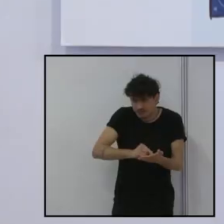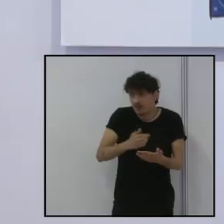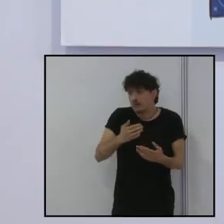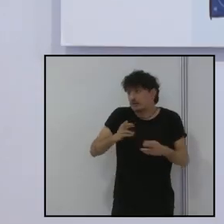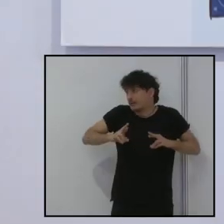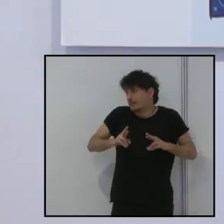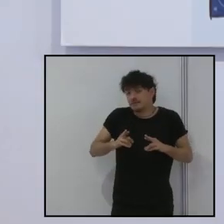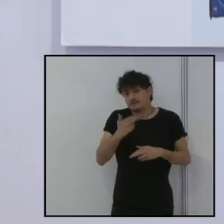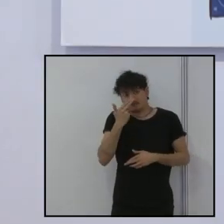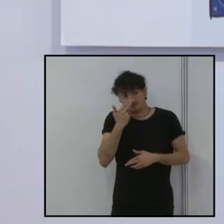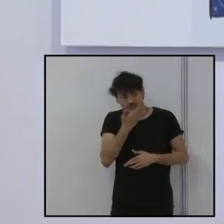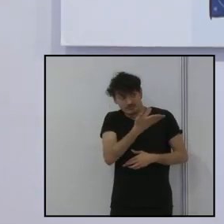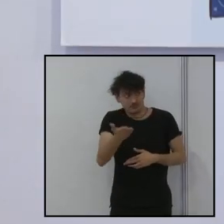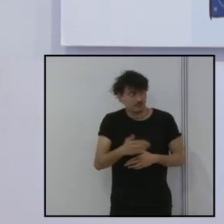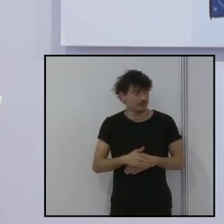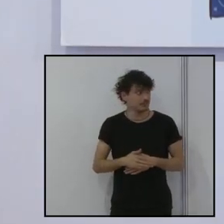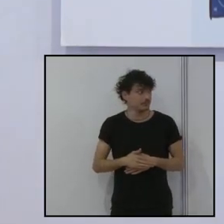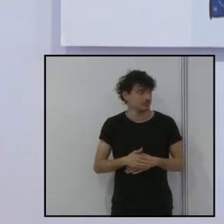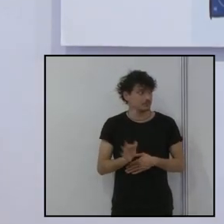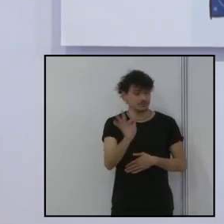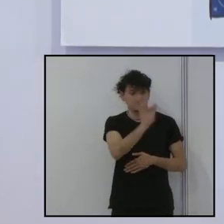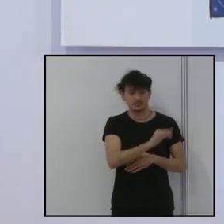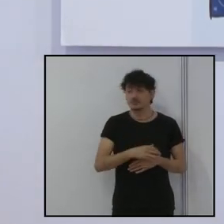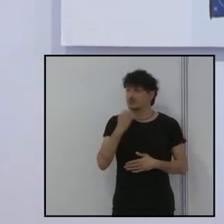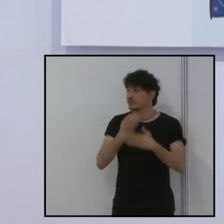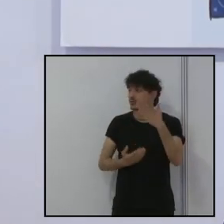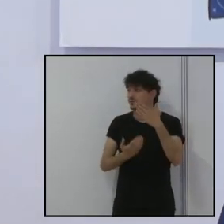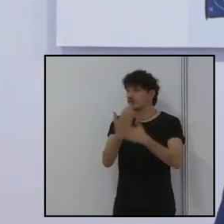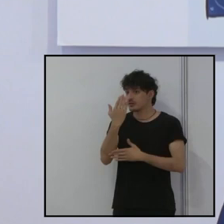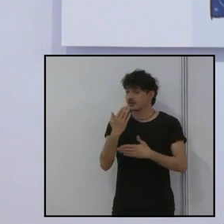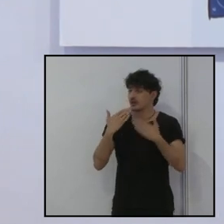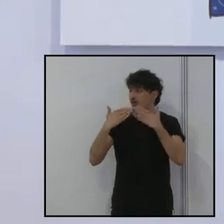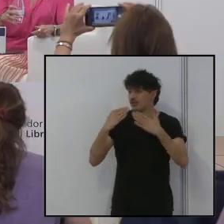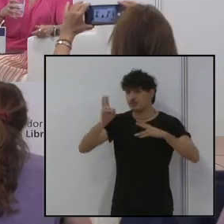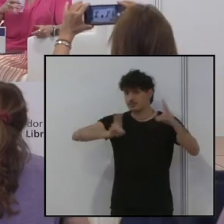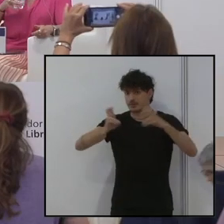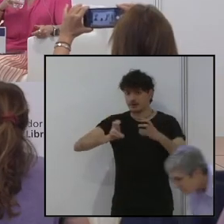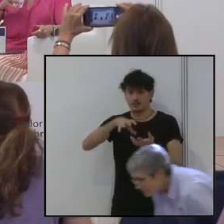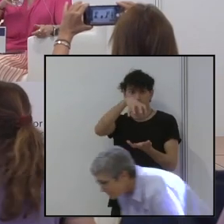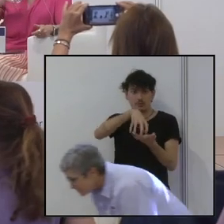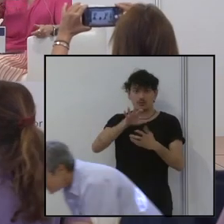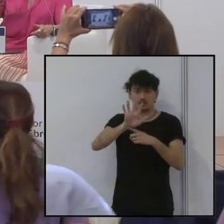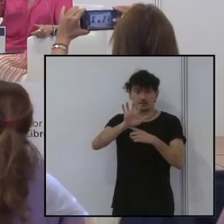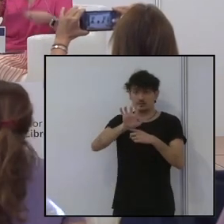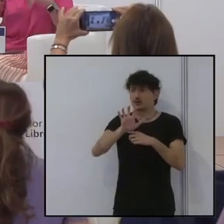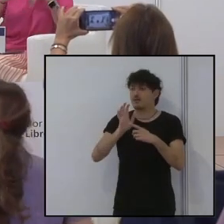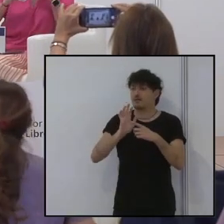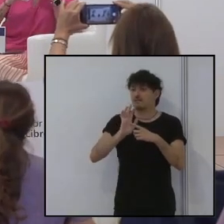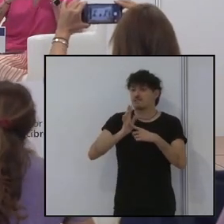y no os robo más tiempo. Adelante, Marcos. Buenos días, gracias a todos por venir a este pabellón CaixaBank de la Feria del Libro de